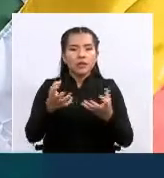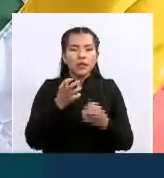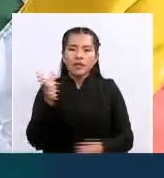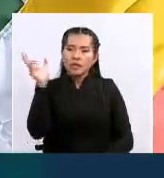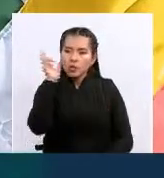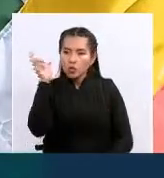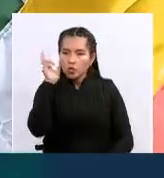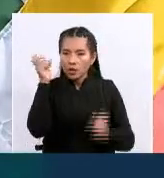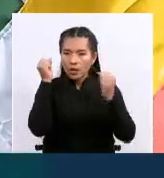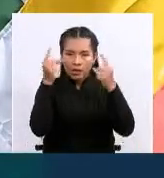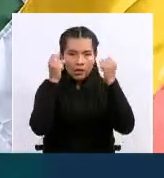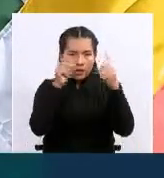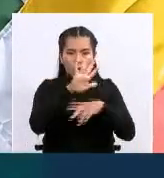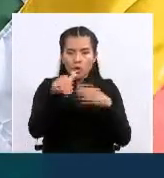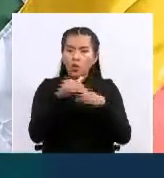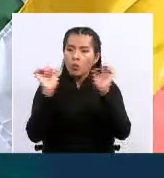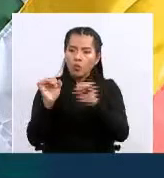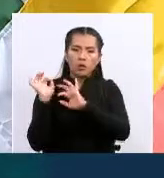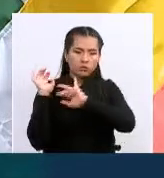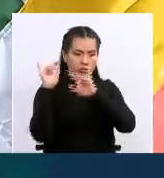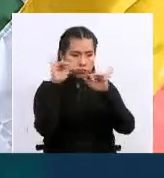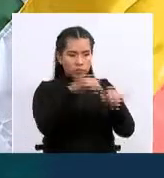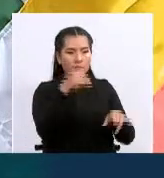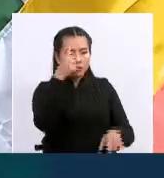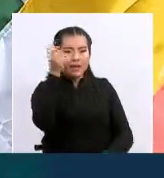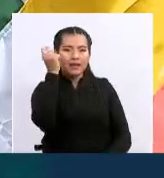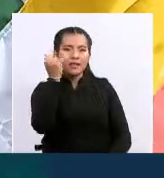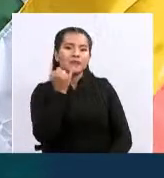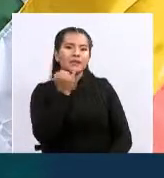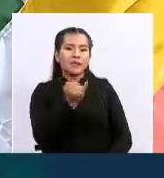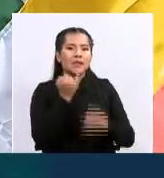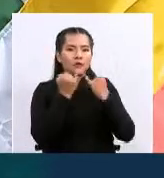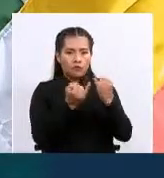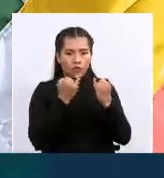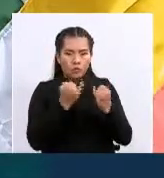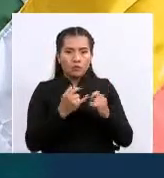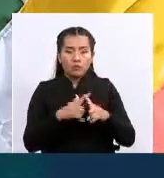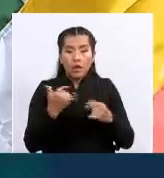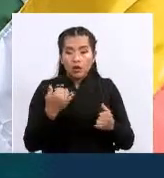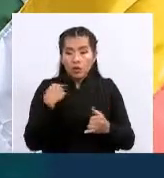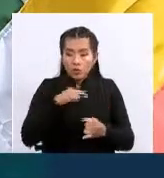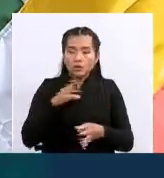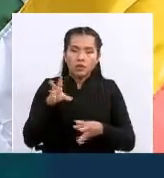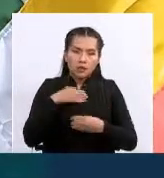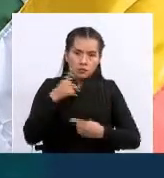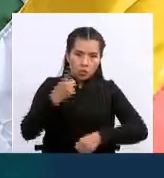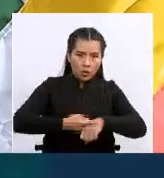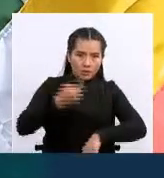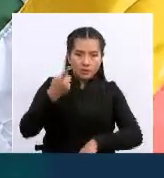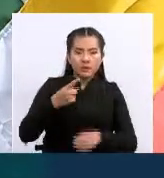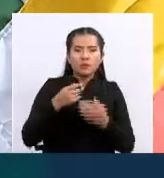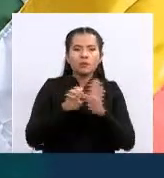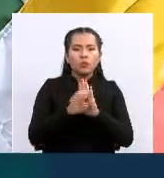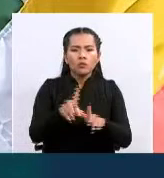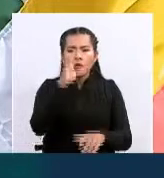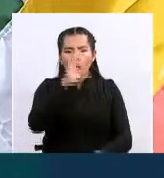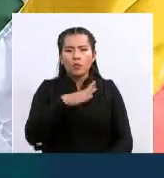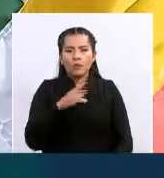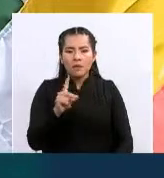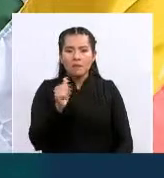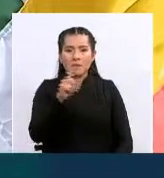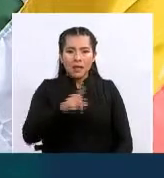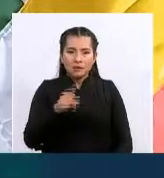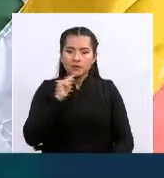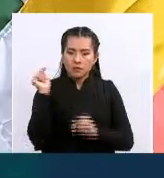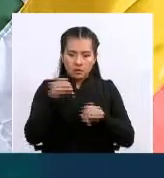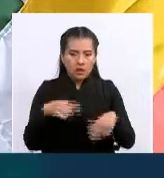todos y que todos puedan concurrir a prestar su declaración. Se van a dar siempre estas eventualidades. En el caso de Ricardo Paz, él estaba en La Paz,